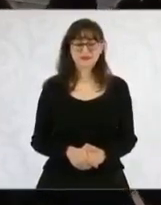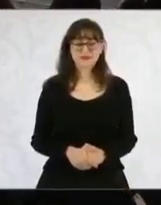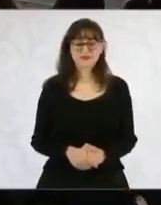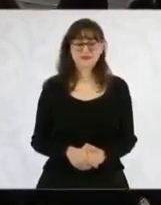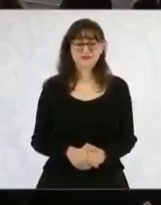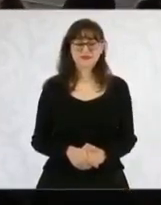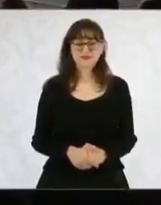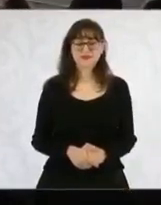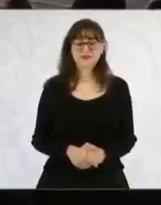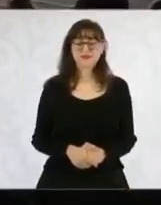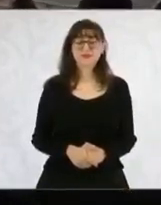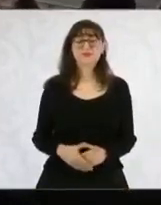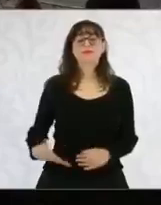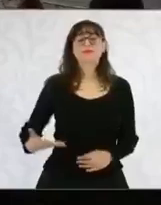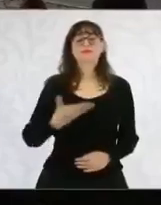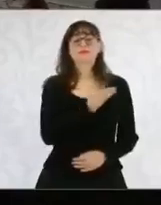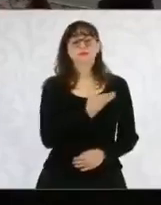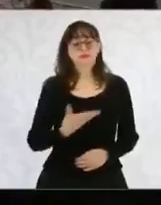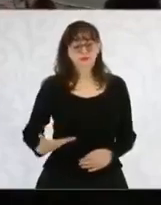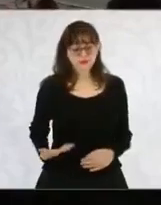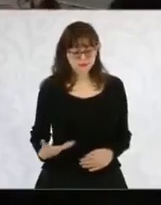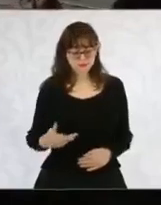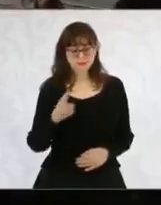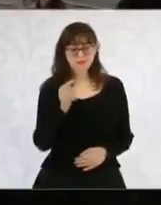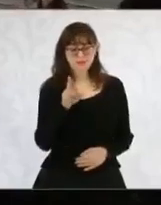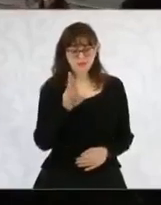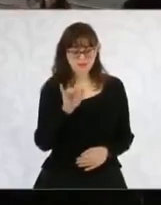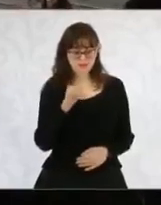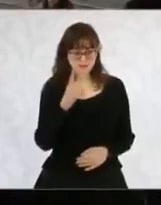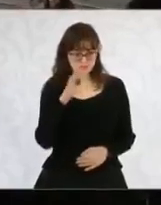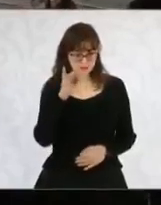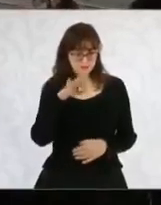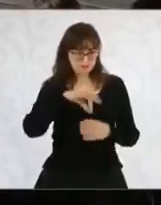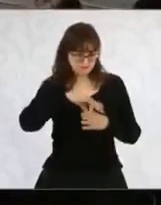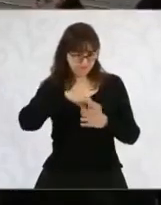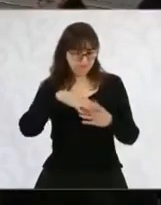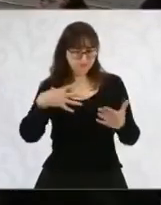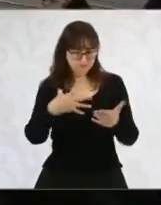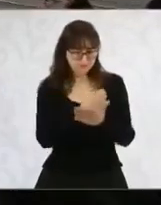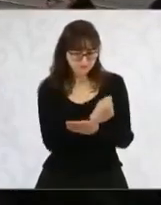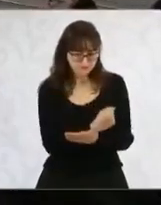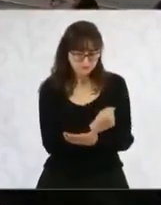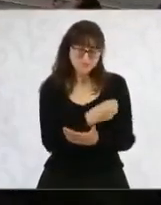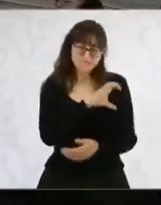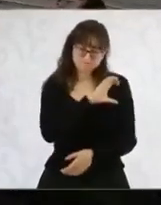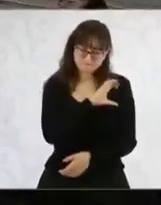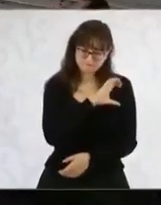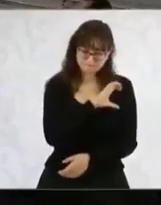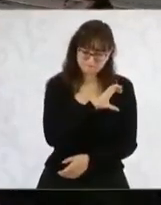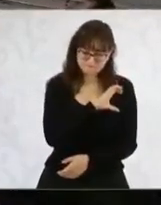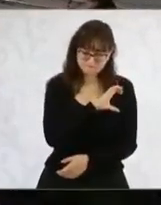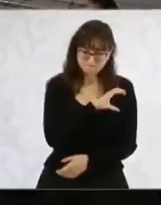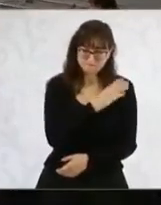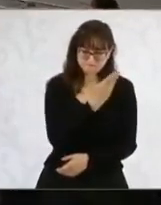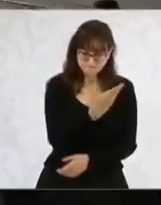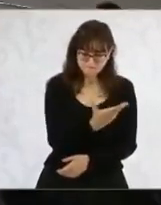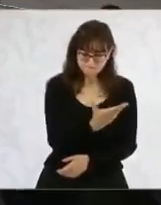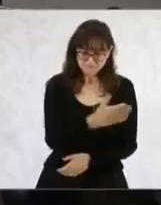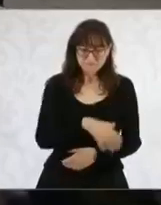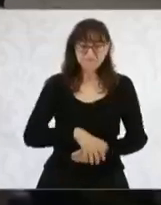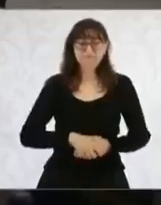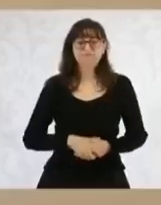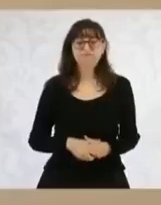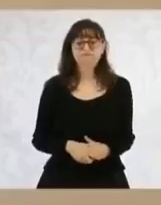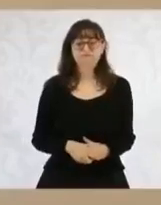estimado presidente electo Donald Trump me dirijo a usted a